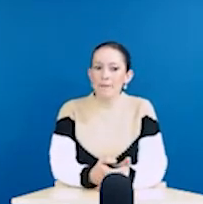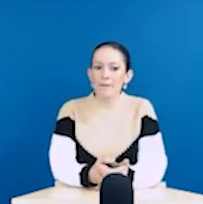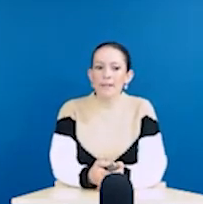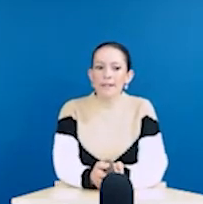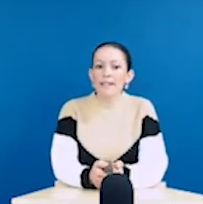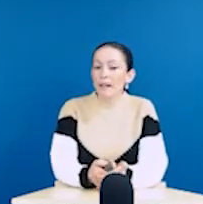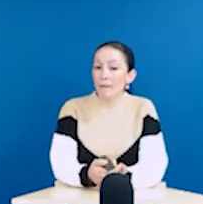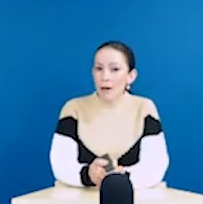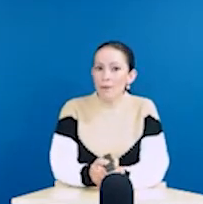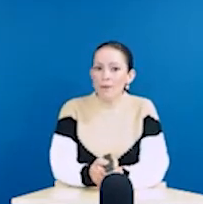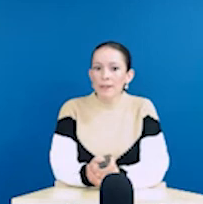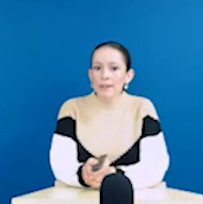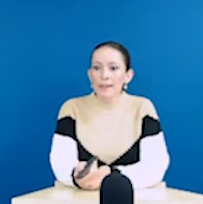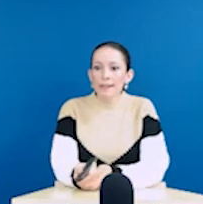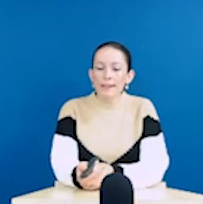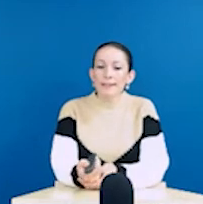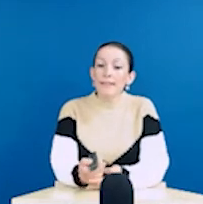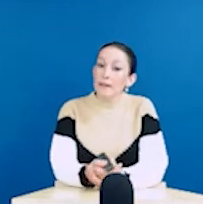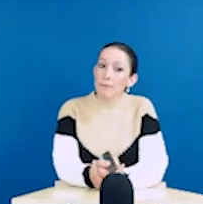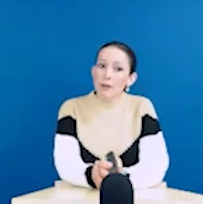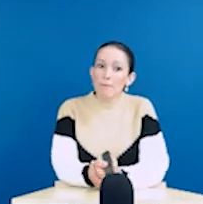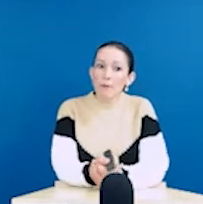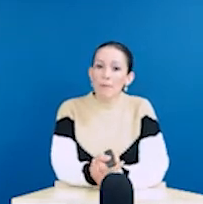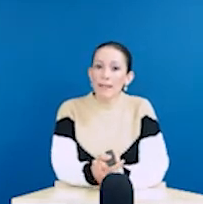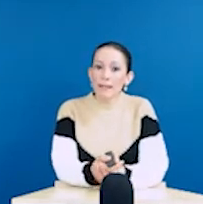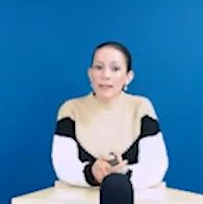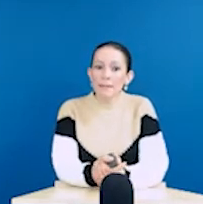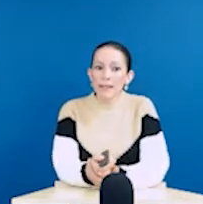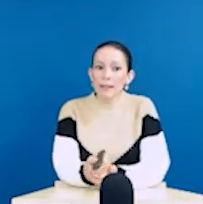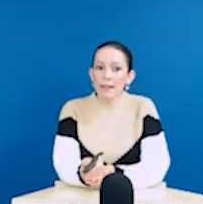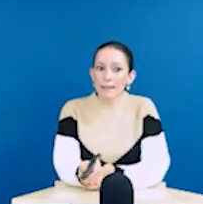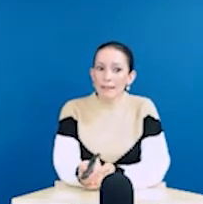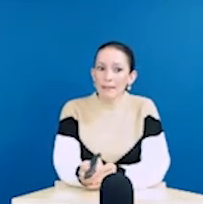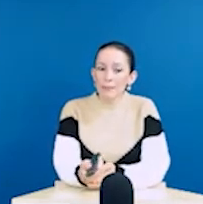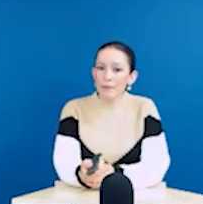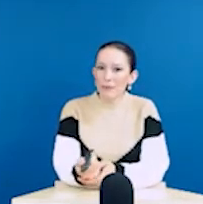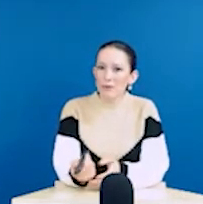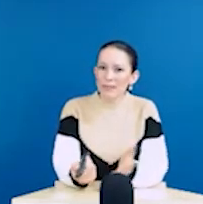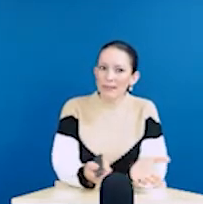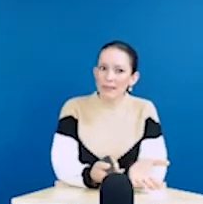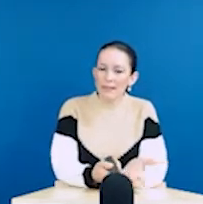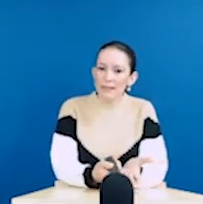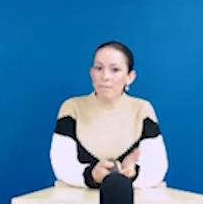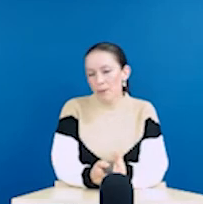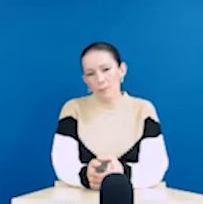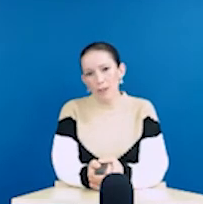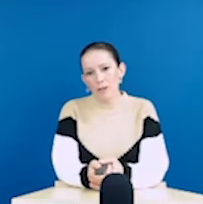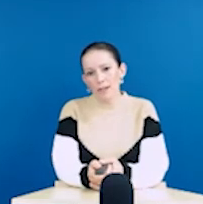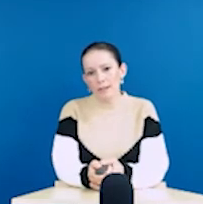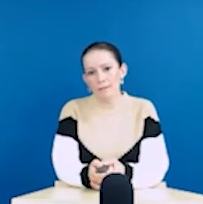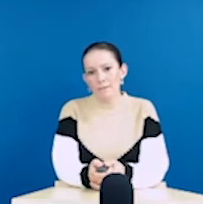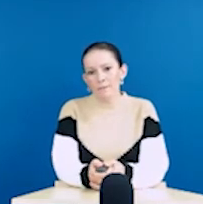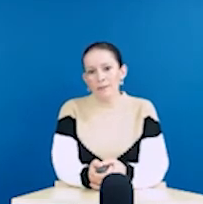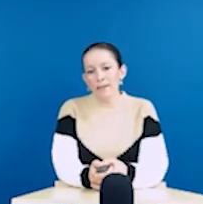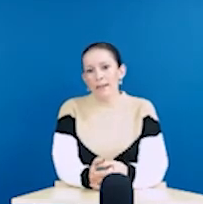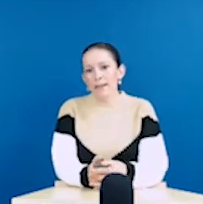de trabajo y se demora un poco para la gente para que capte este tipo de información tan sencilla, pero se puede